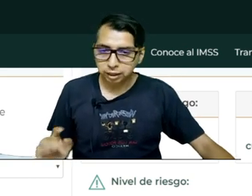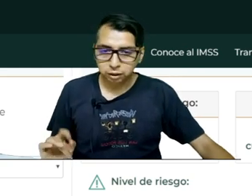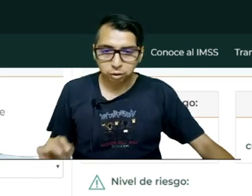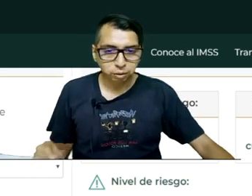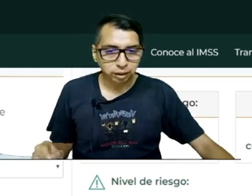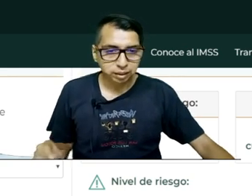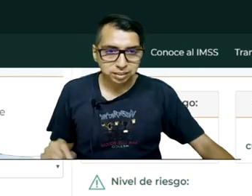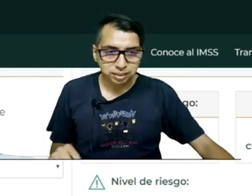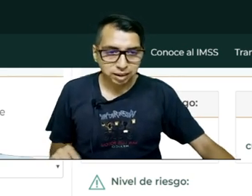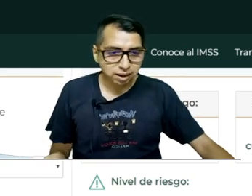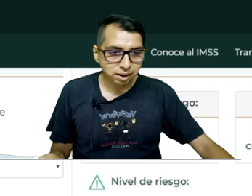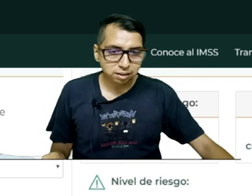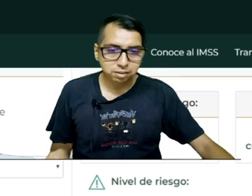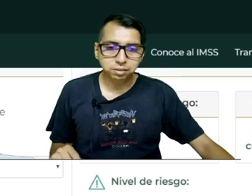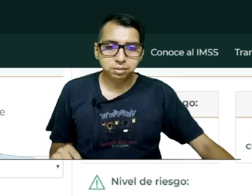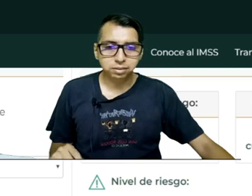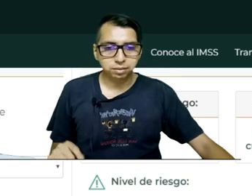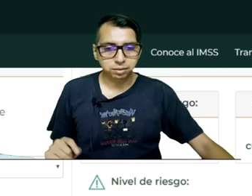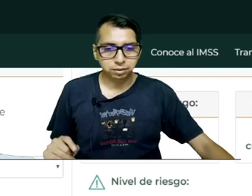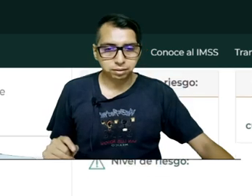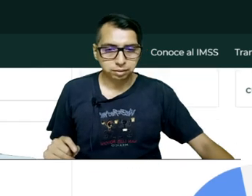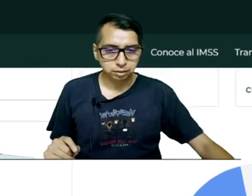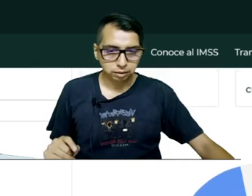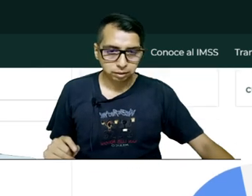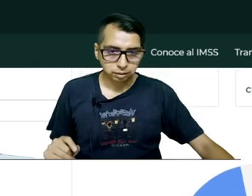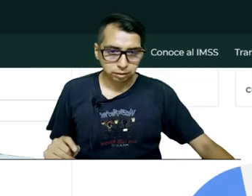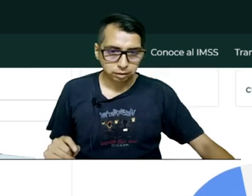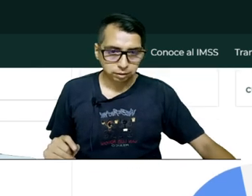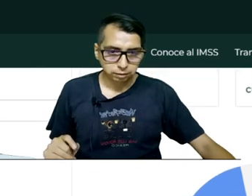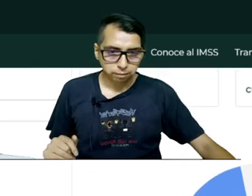también le entró al cigarro